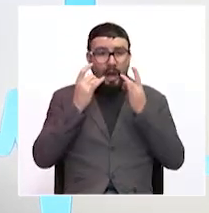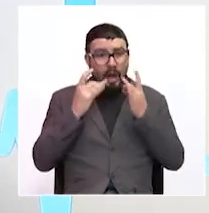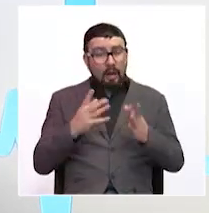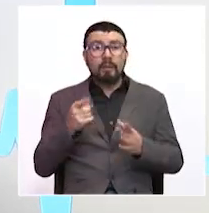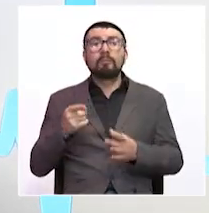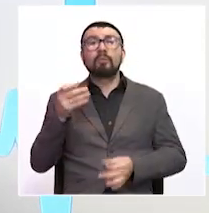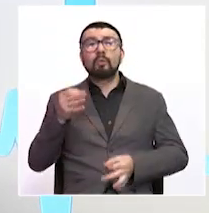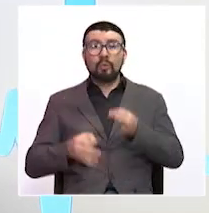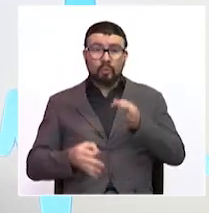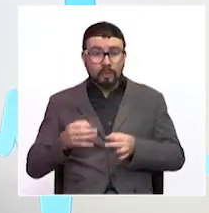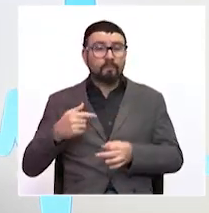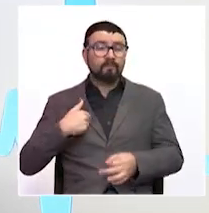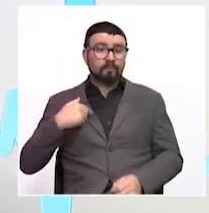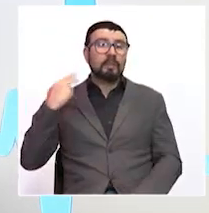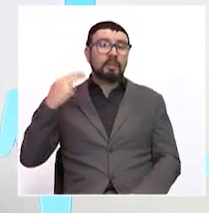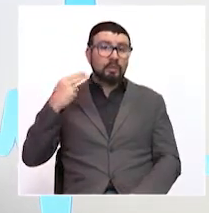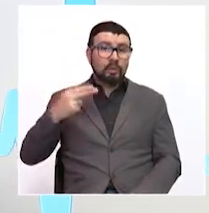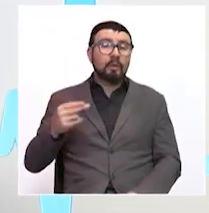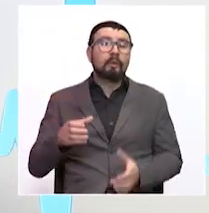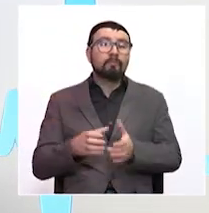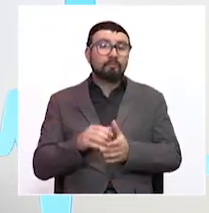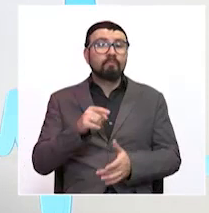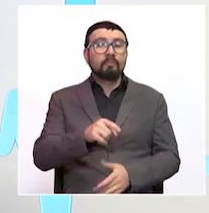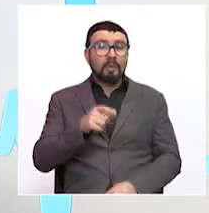en la historia de caldas